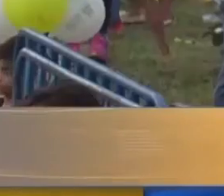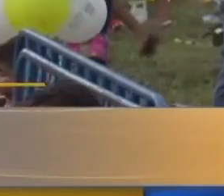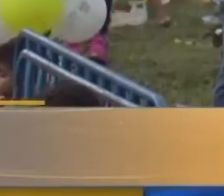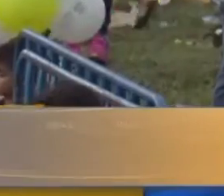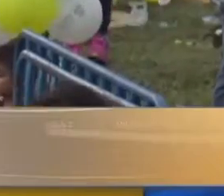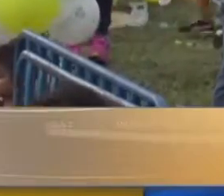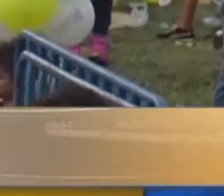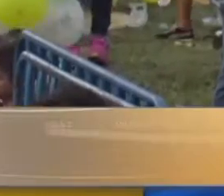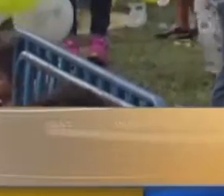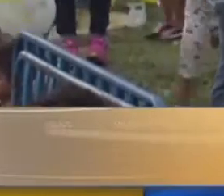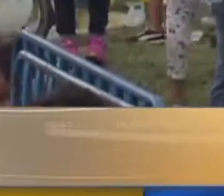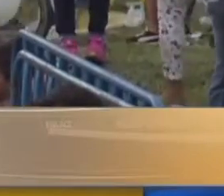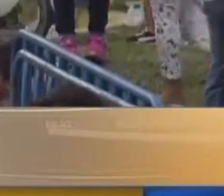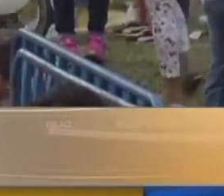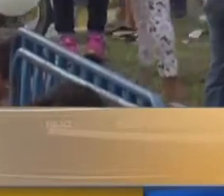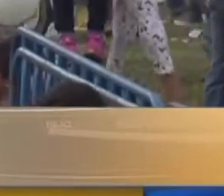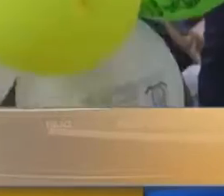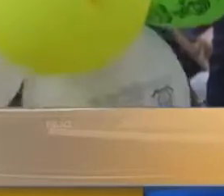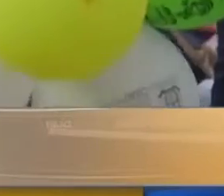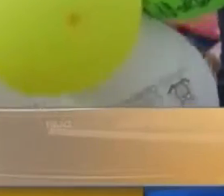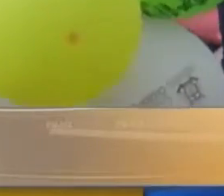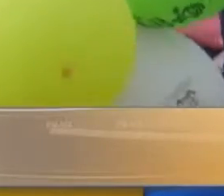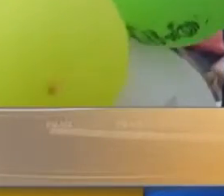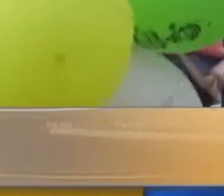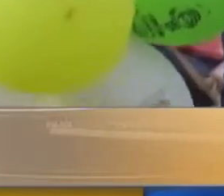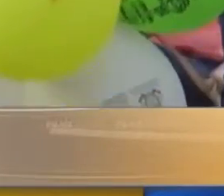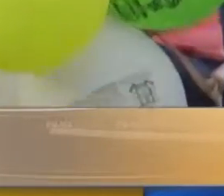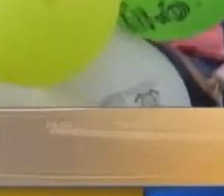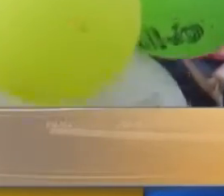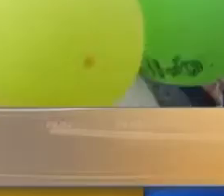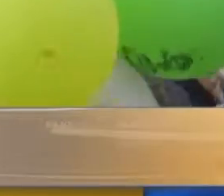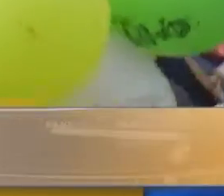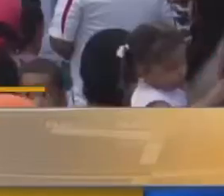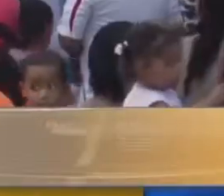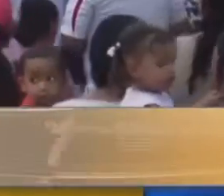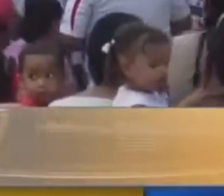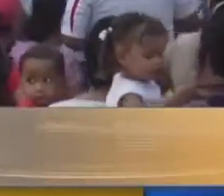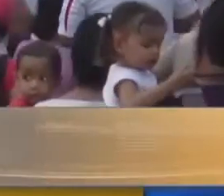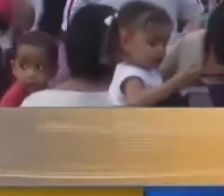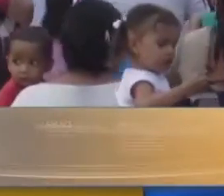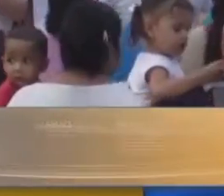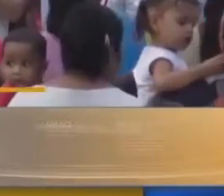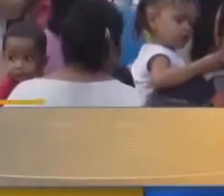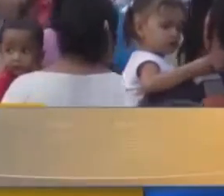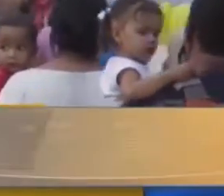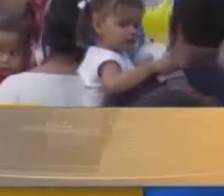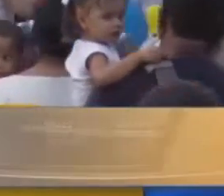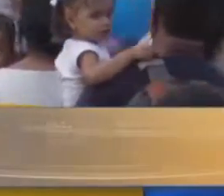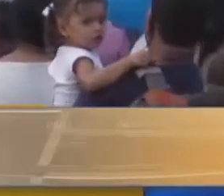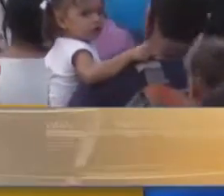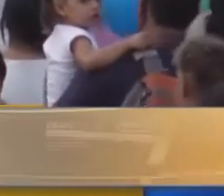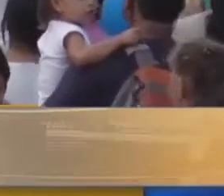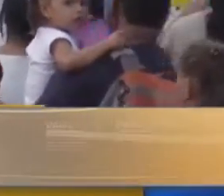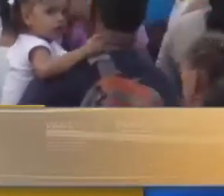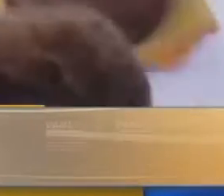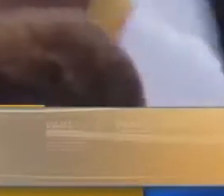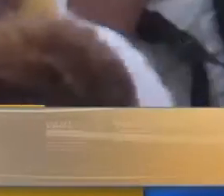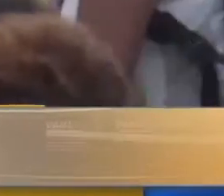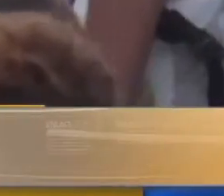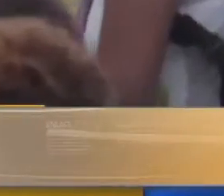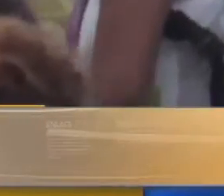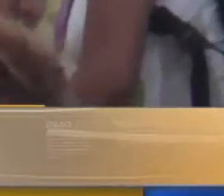Mariluz Núñez invita para este domingo a la celebración del Día de los Niños. A esta población se espera en una gran jornada que se realizará este domingo 30